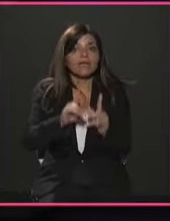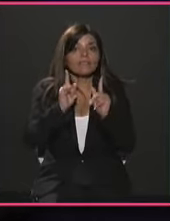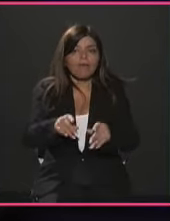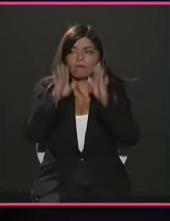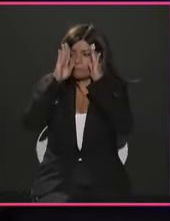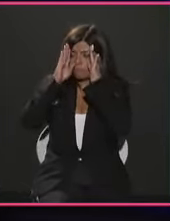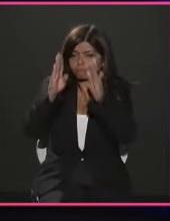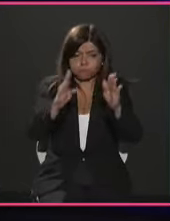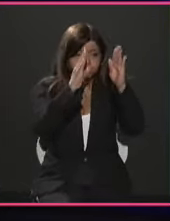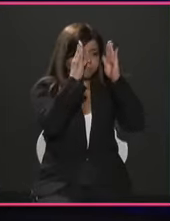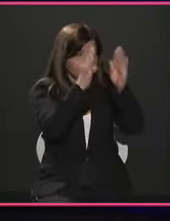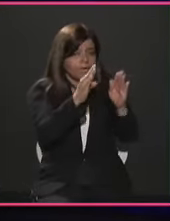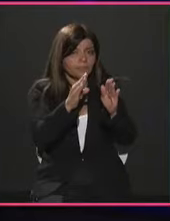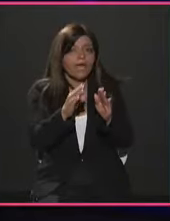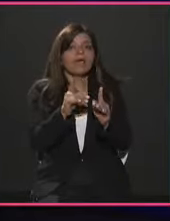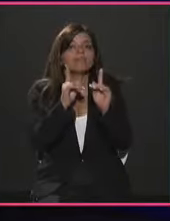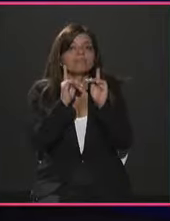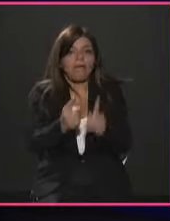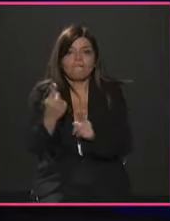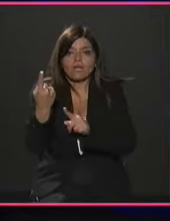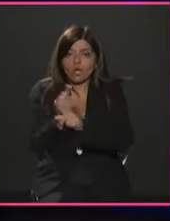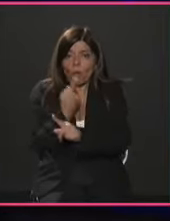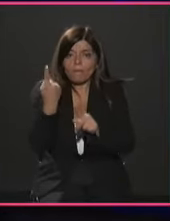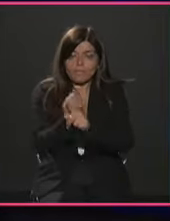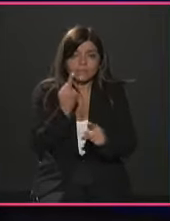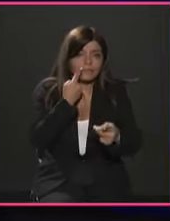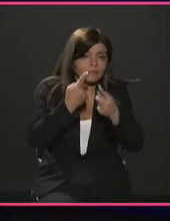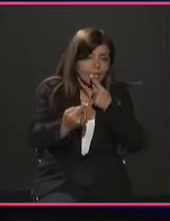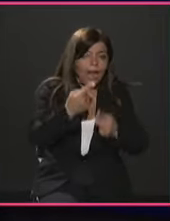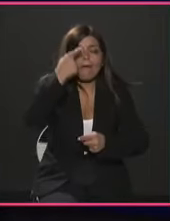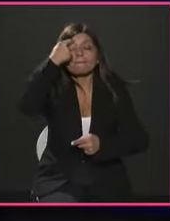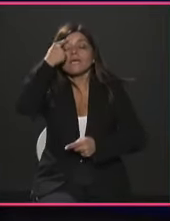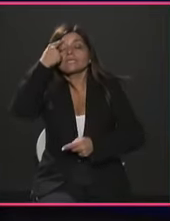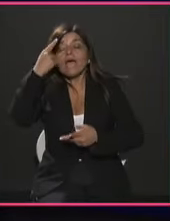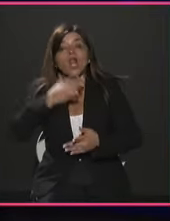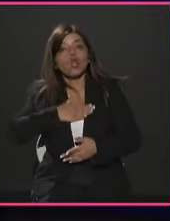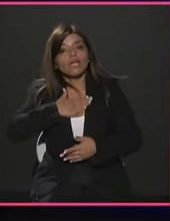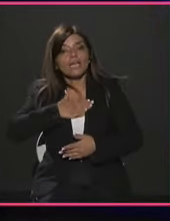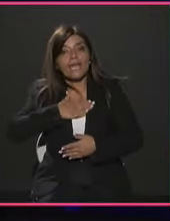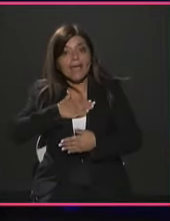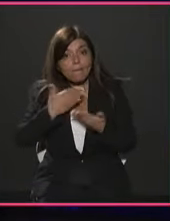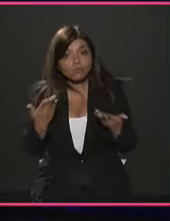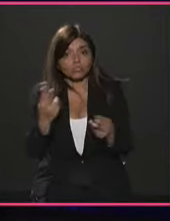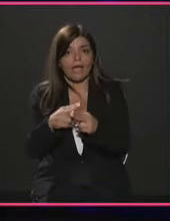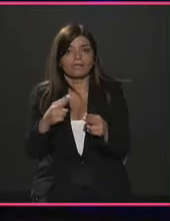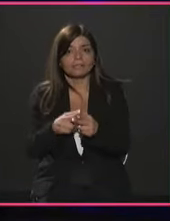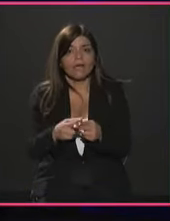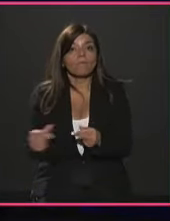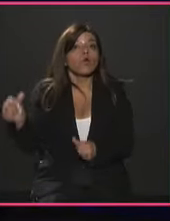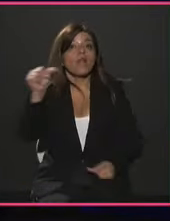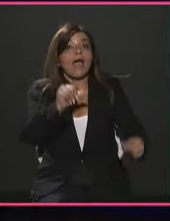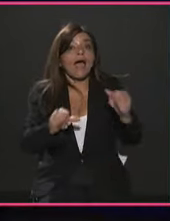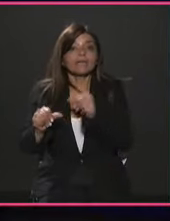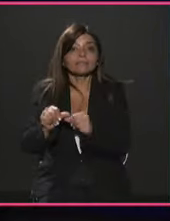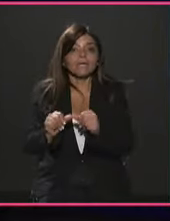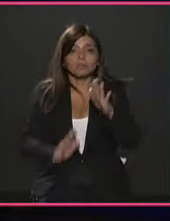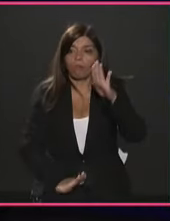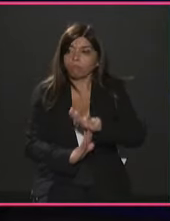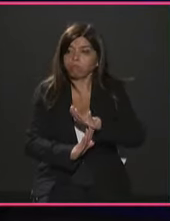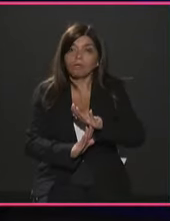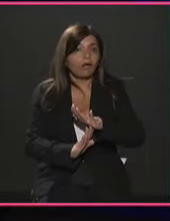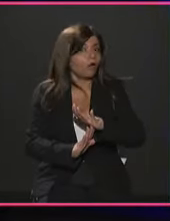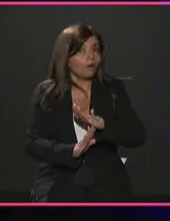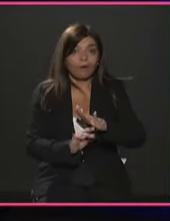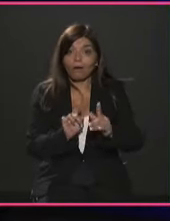esto Tenemos que tener esas conversaciones tenemos que pensar en lo que queremos hacer debido a que la ciencia no se está